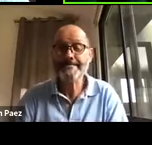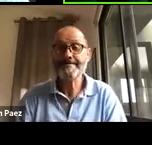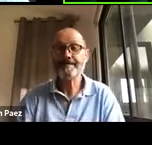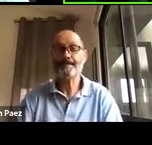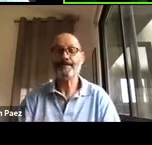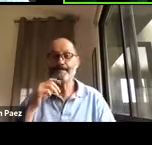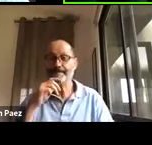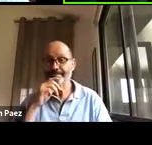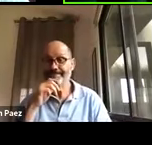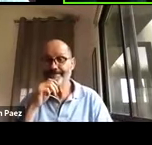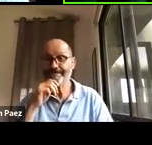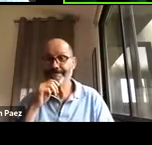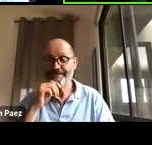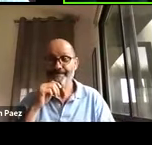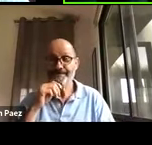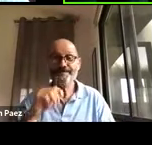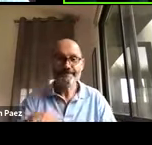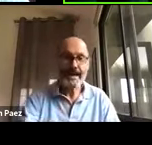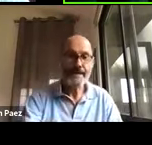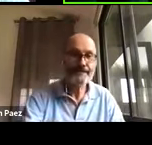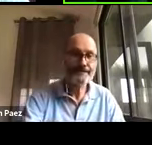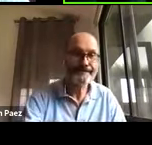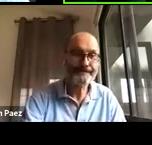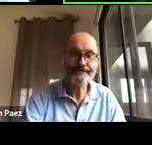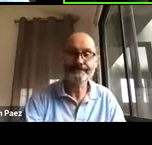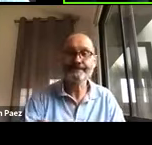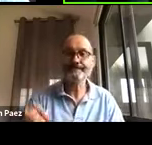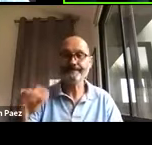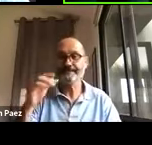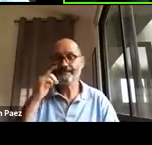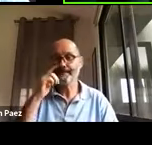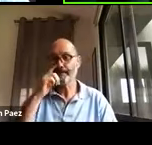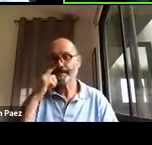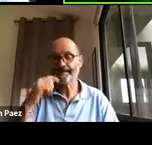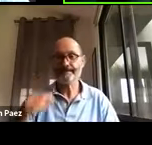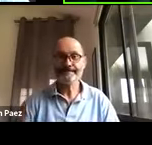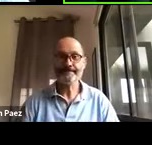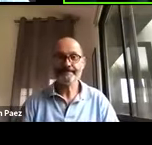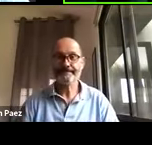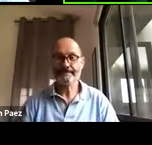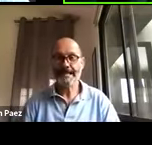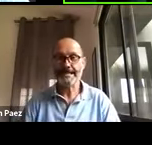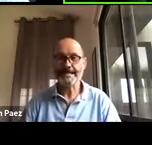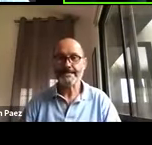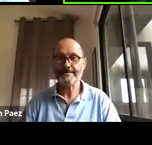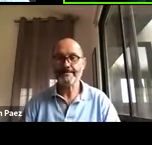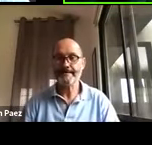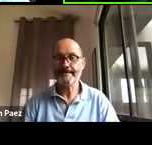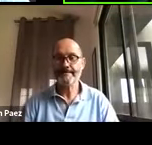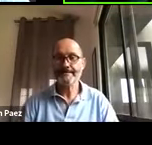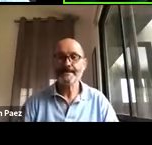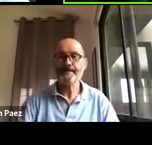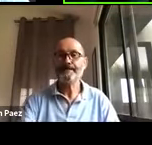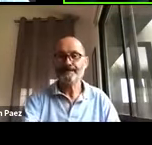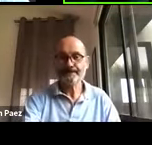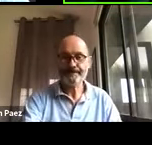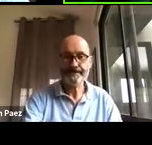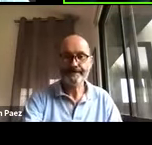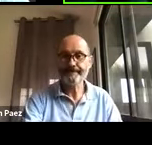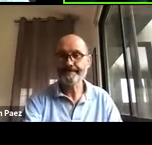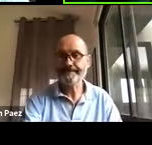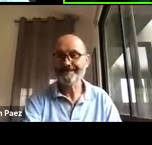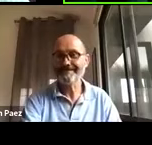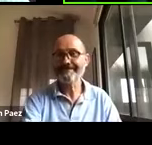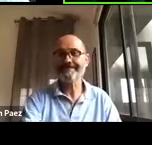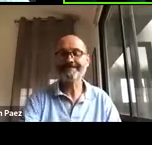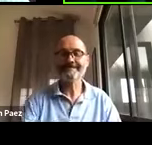ser empleado digamos doméstica y como la trataban como se referían a ella pensando que ya no iba a entender verdad y son cosas que